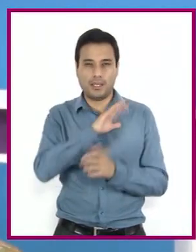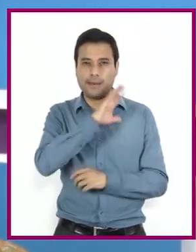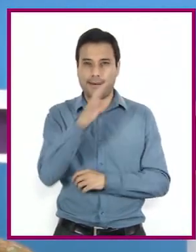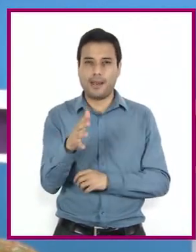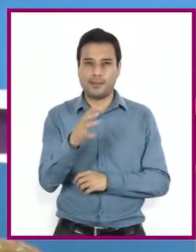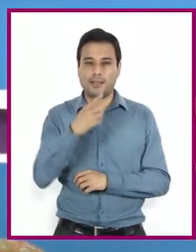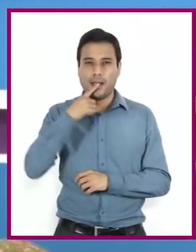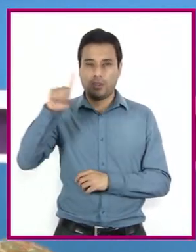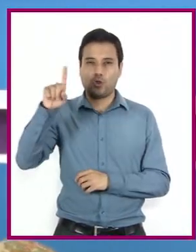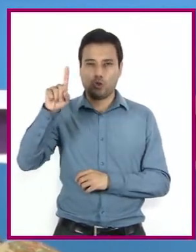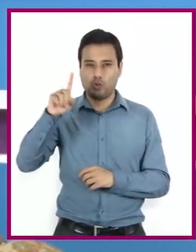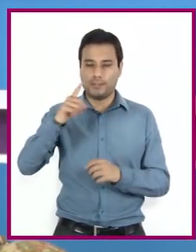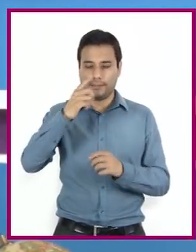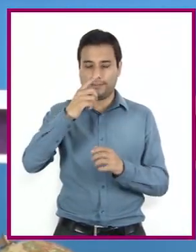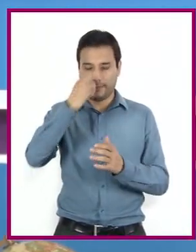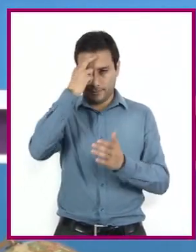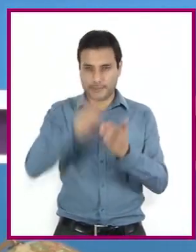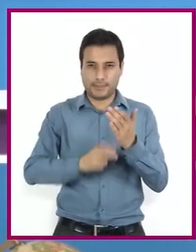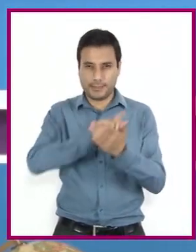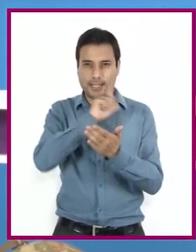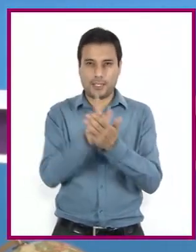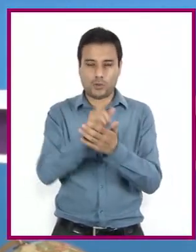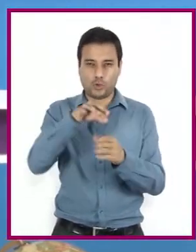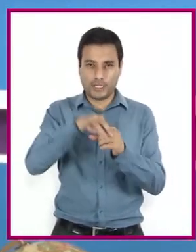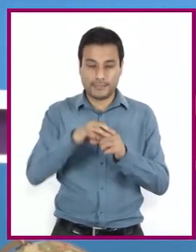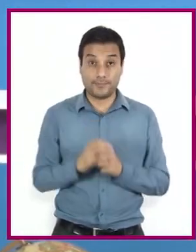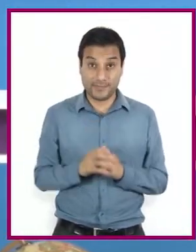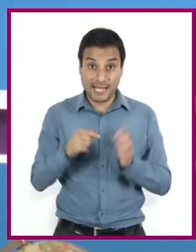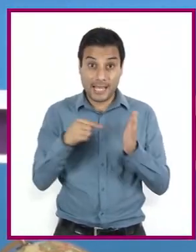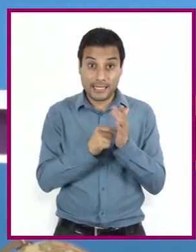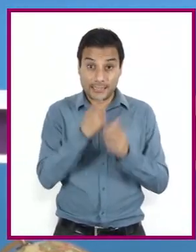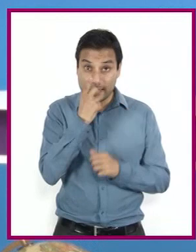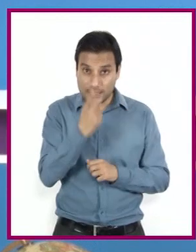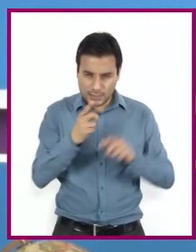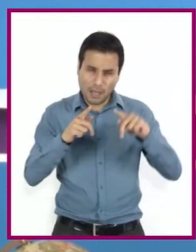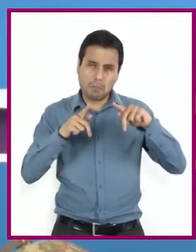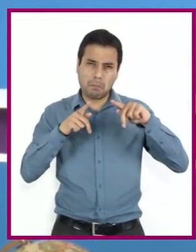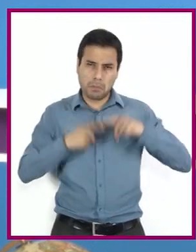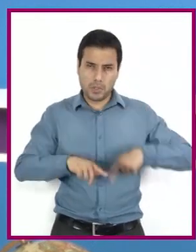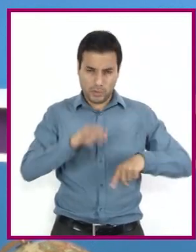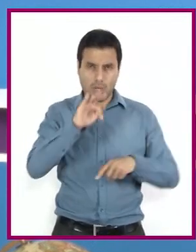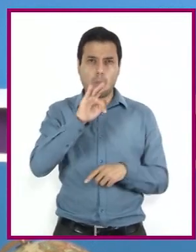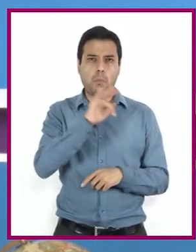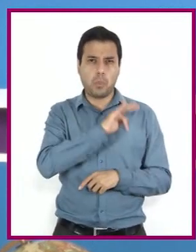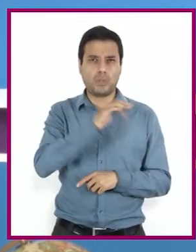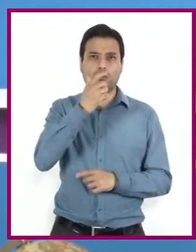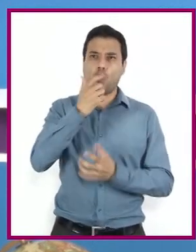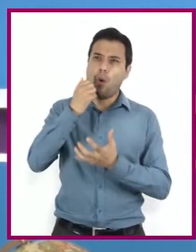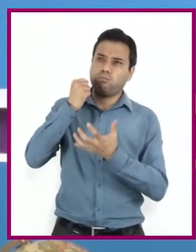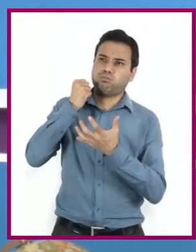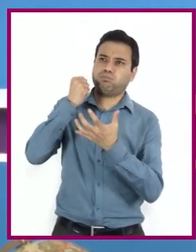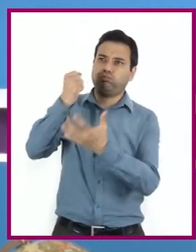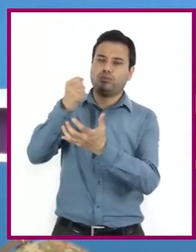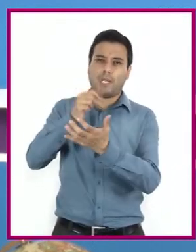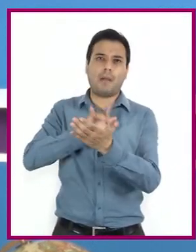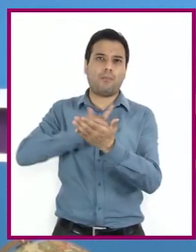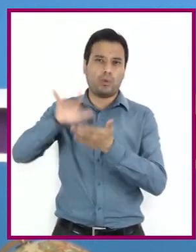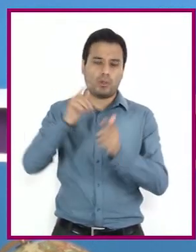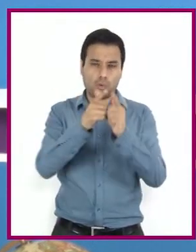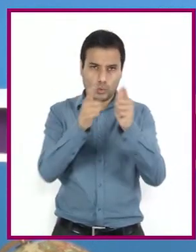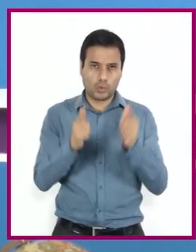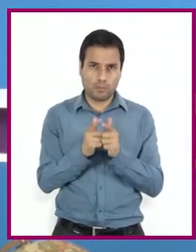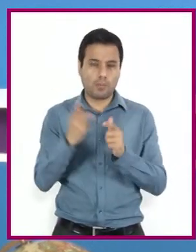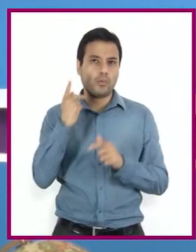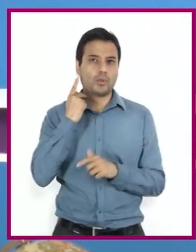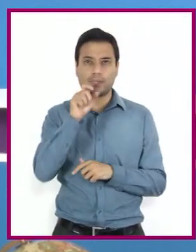electorales. En ellas se permitía que particulares donaran dinero a campañas y se autorizaba la